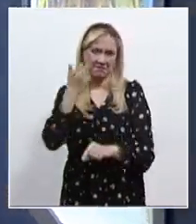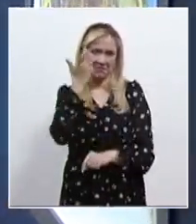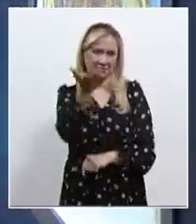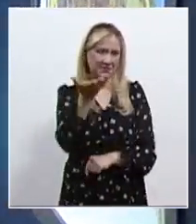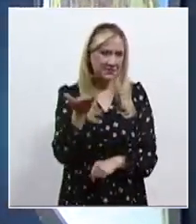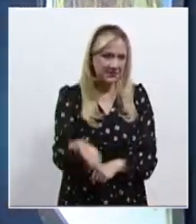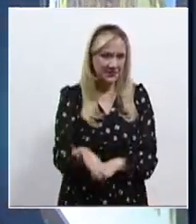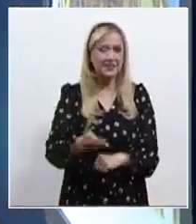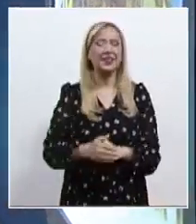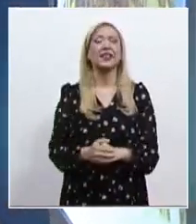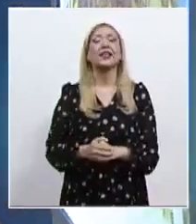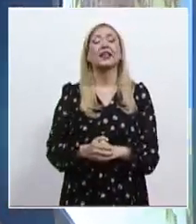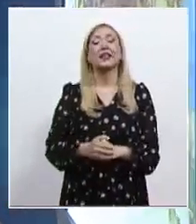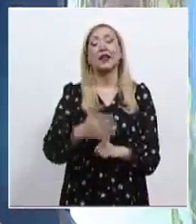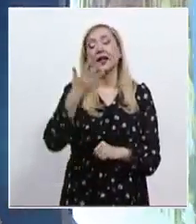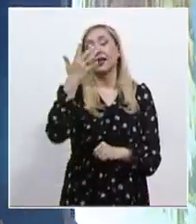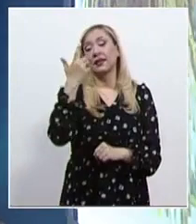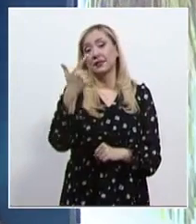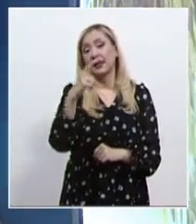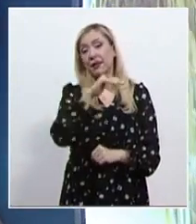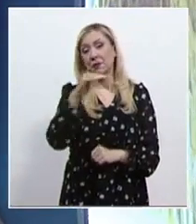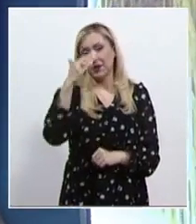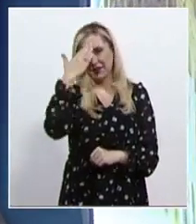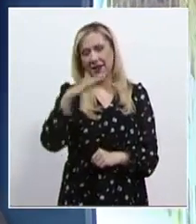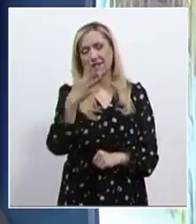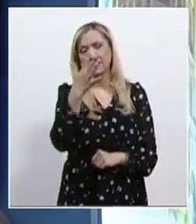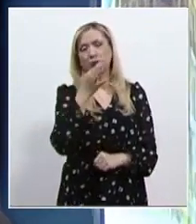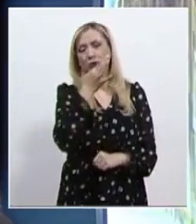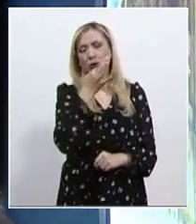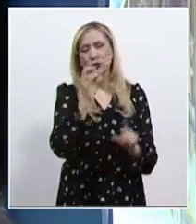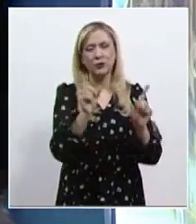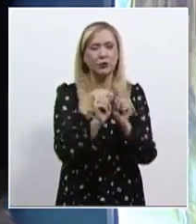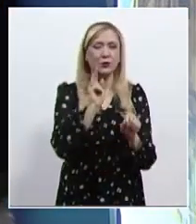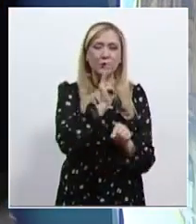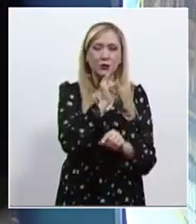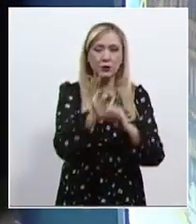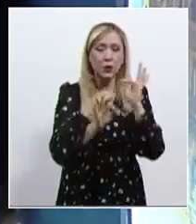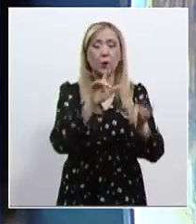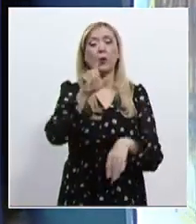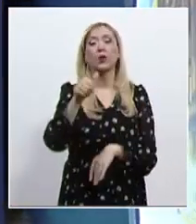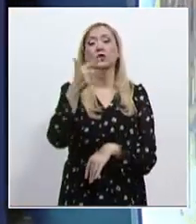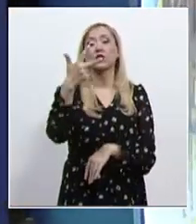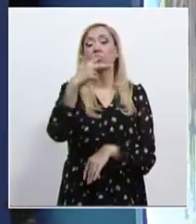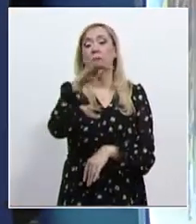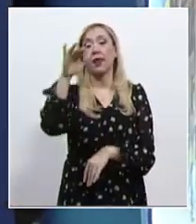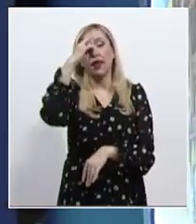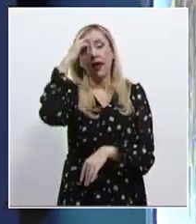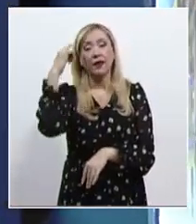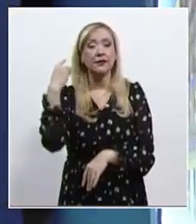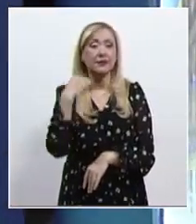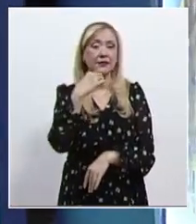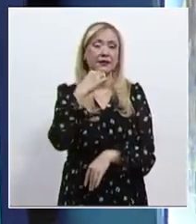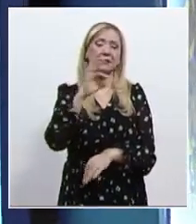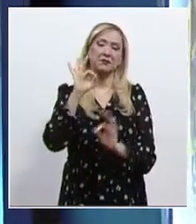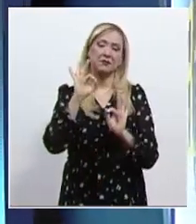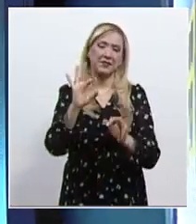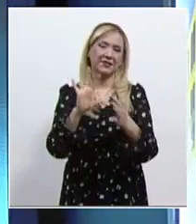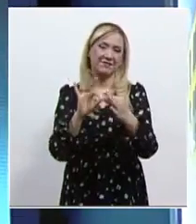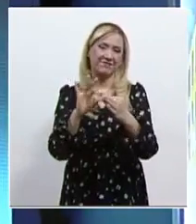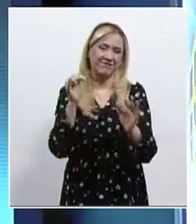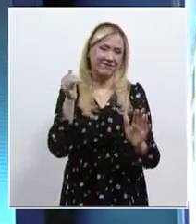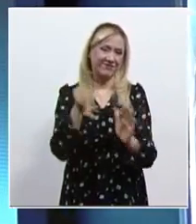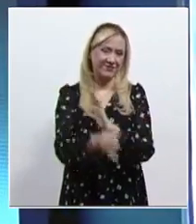judicial de la federación la invito a seguir a las 19:30 horas nuestro avance informativo y a las ocho y media de la noche el noticiario nocturno